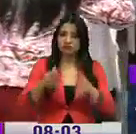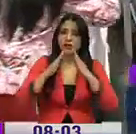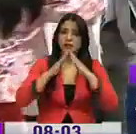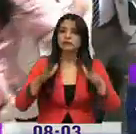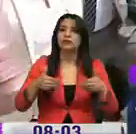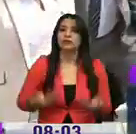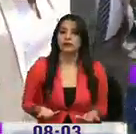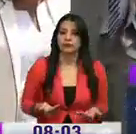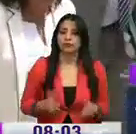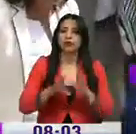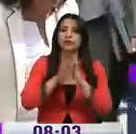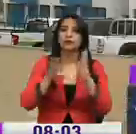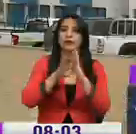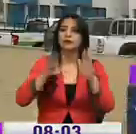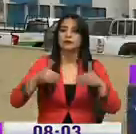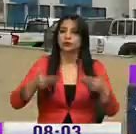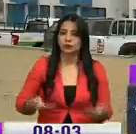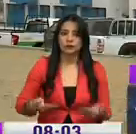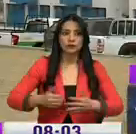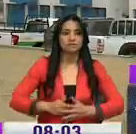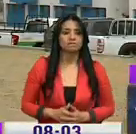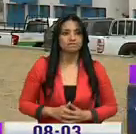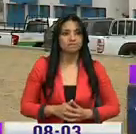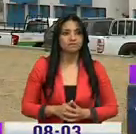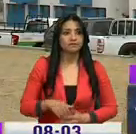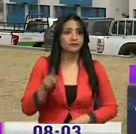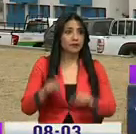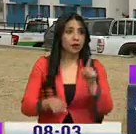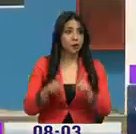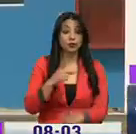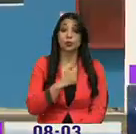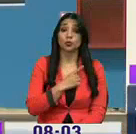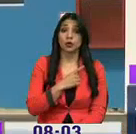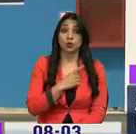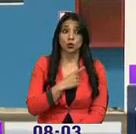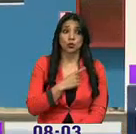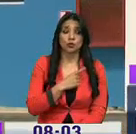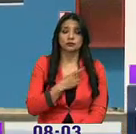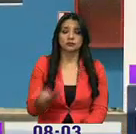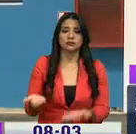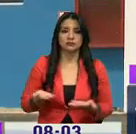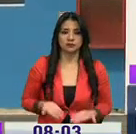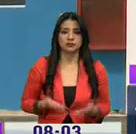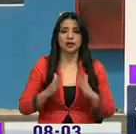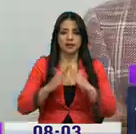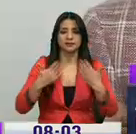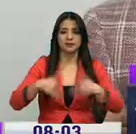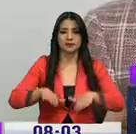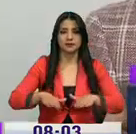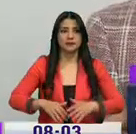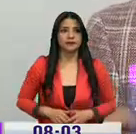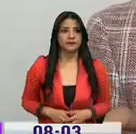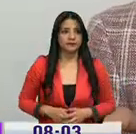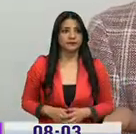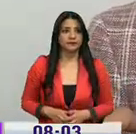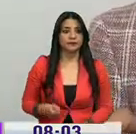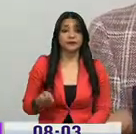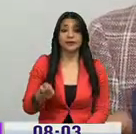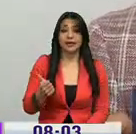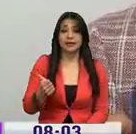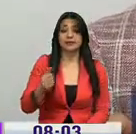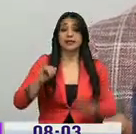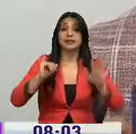de las casas y departamentos. Al parecer, muchos de estos propietarios estarían recibiendo sus inmuebles. Tenemos casi alrededor